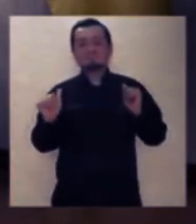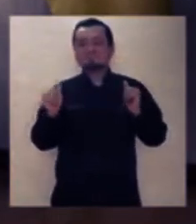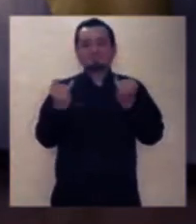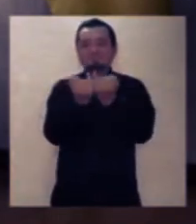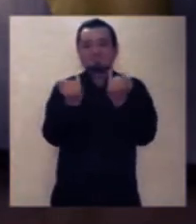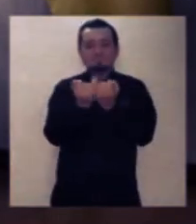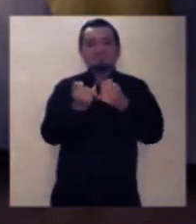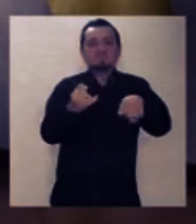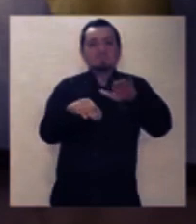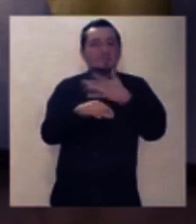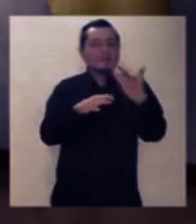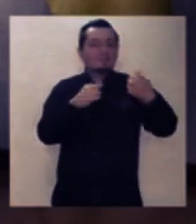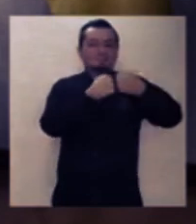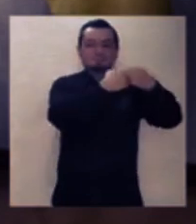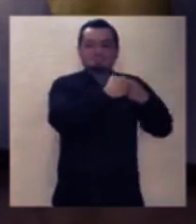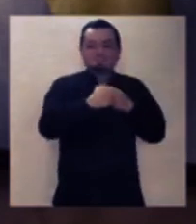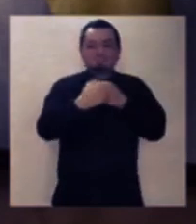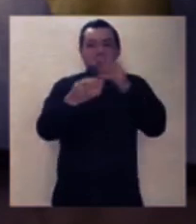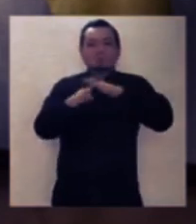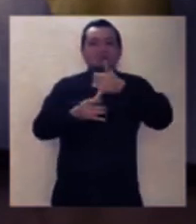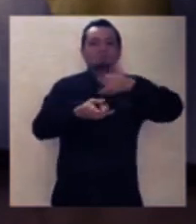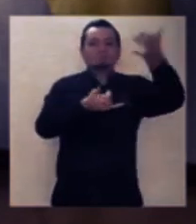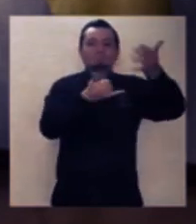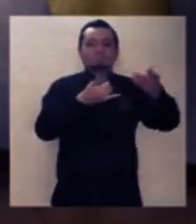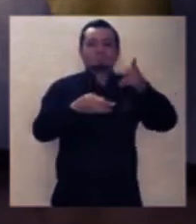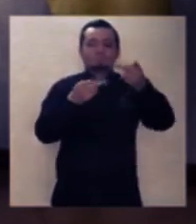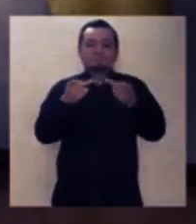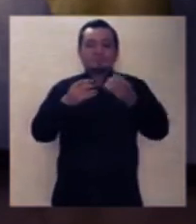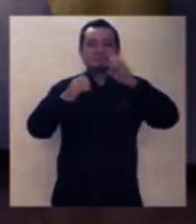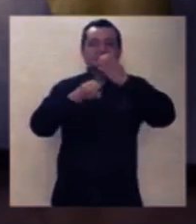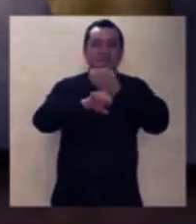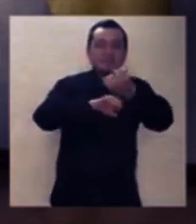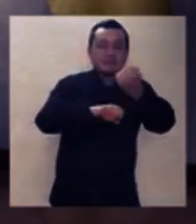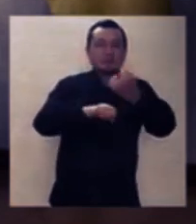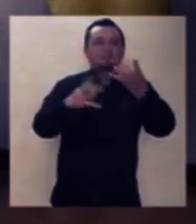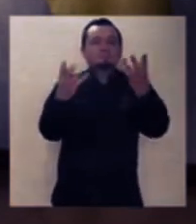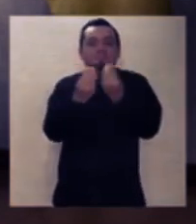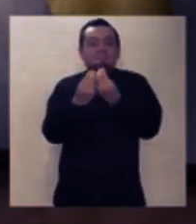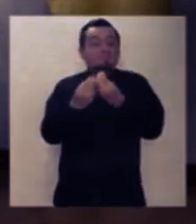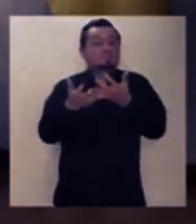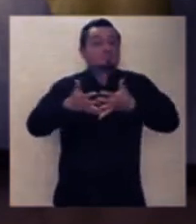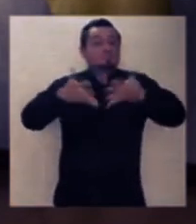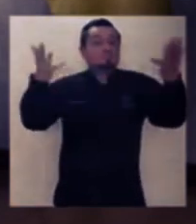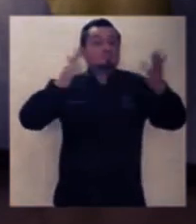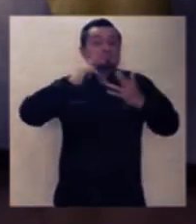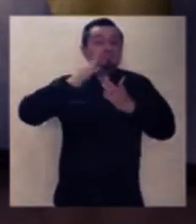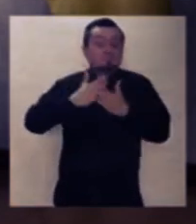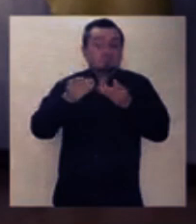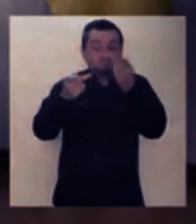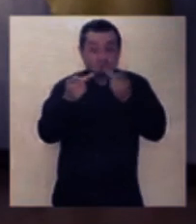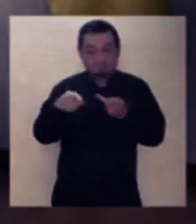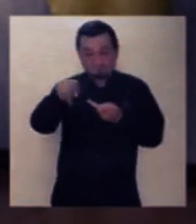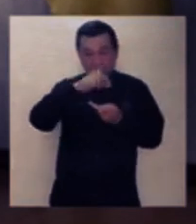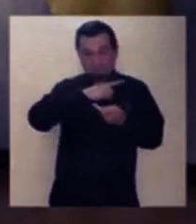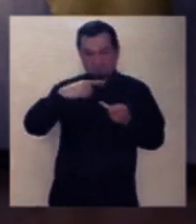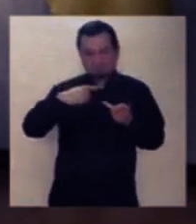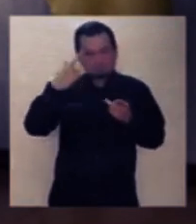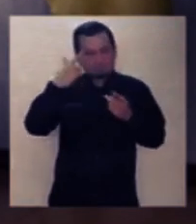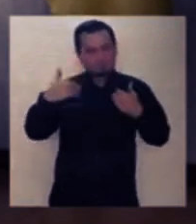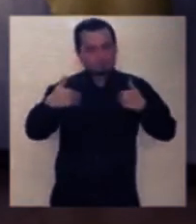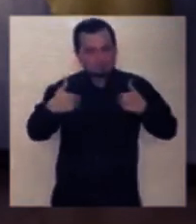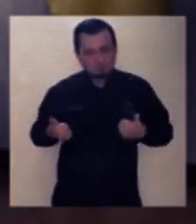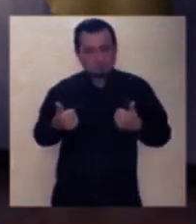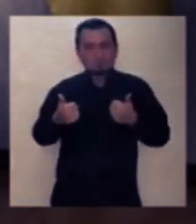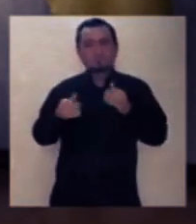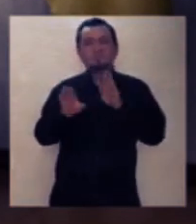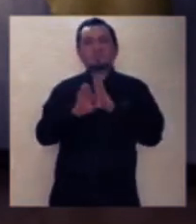por el intenso intercambio de personas y mercancías con otros estados y otros países es enorme. En segundo lugar, porque tenemos